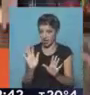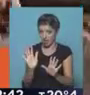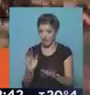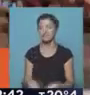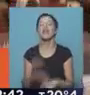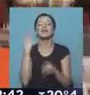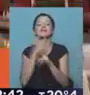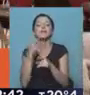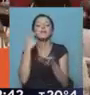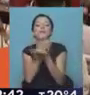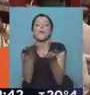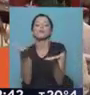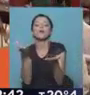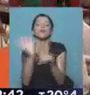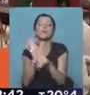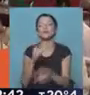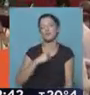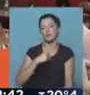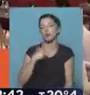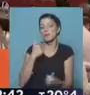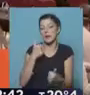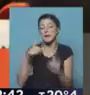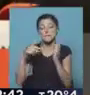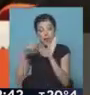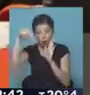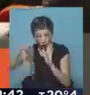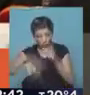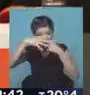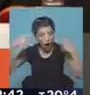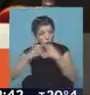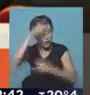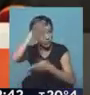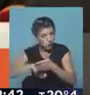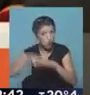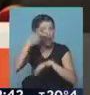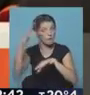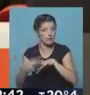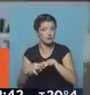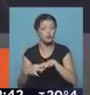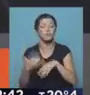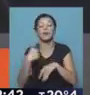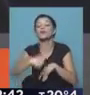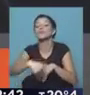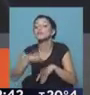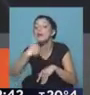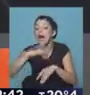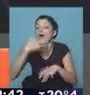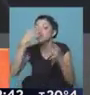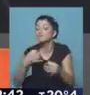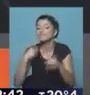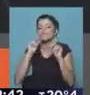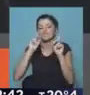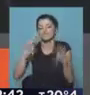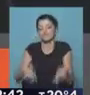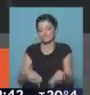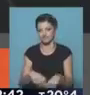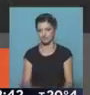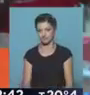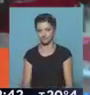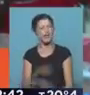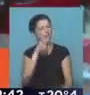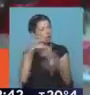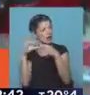voluntad, son de compromisos inevitables que ni siquiera está claro que se vayan a cumplir. ¿La economía viene delante de la política, José? A mí